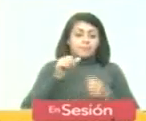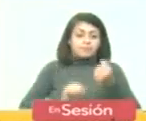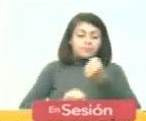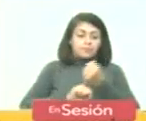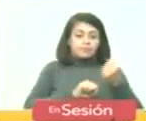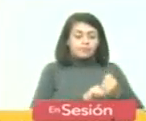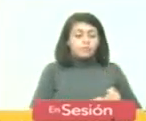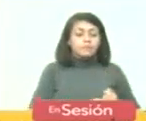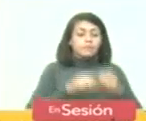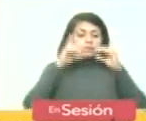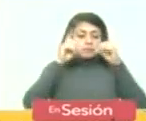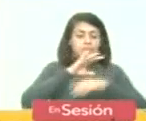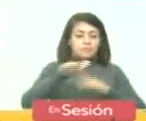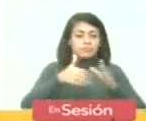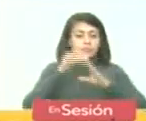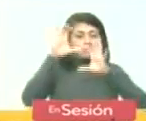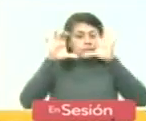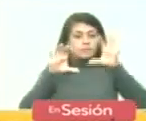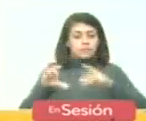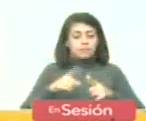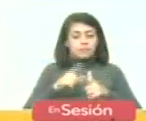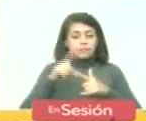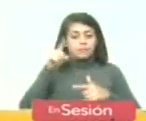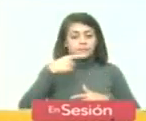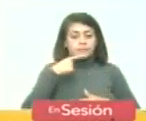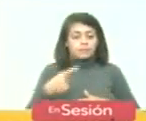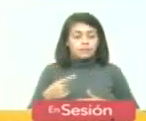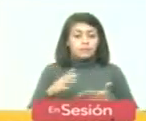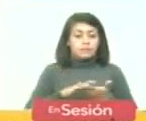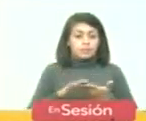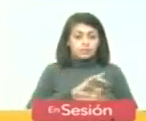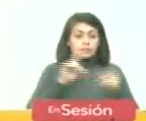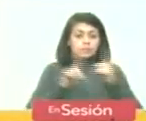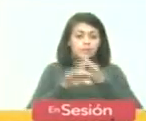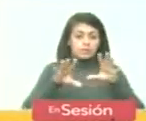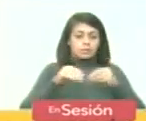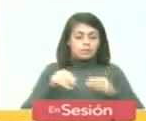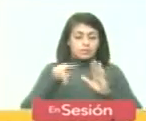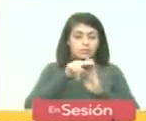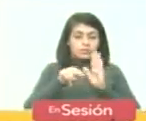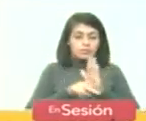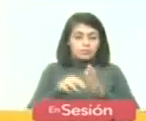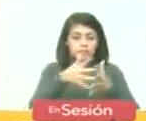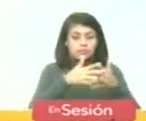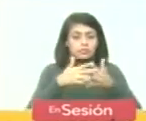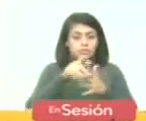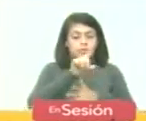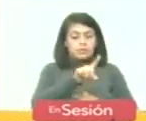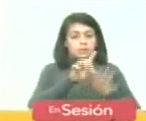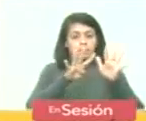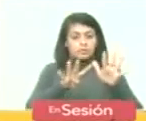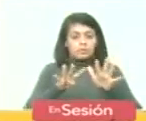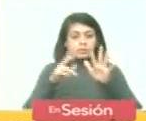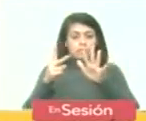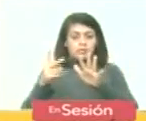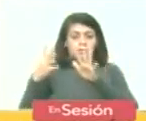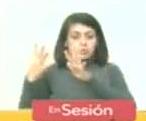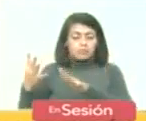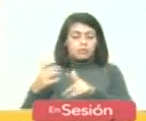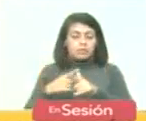apoyo decidido de toda la comunidad internacional, resolución aceptada por Estados Unidos cuando en